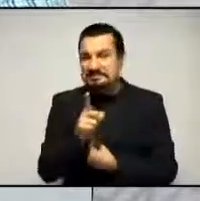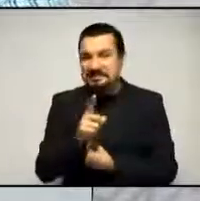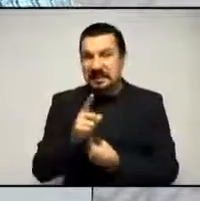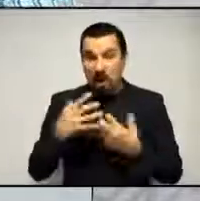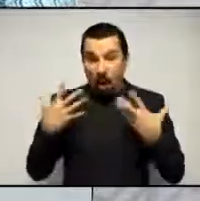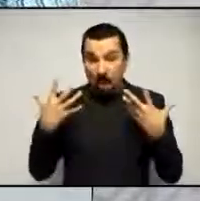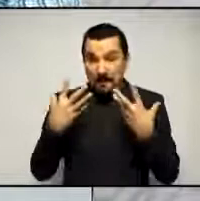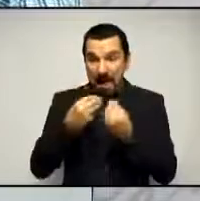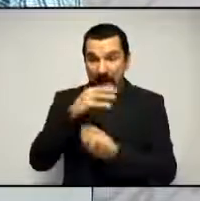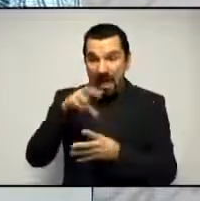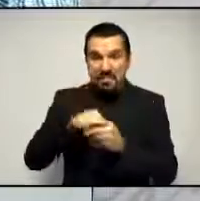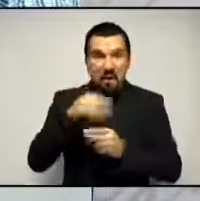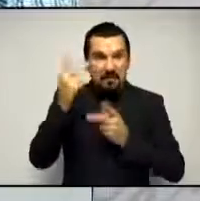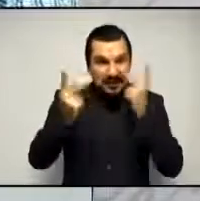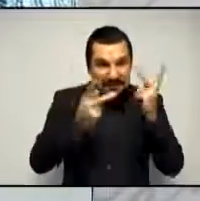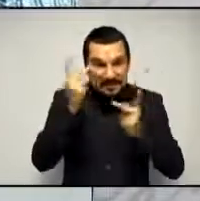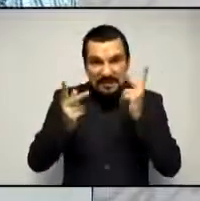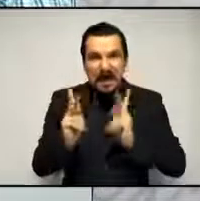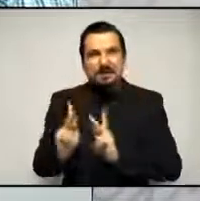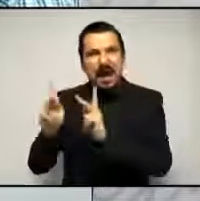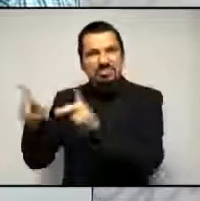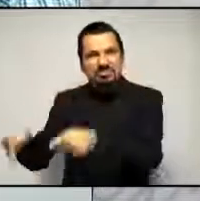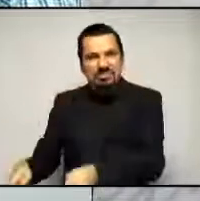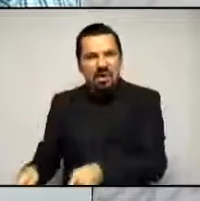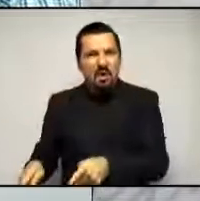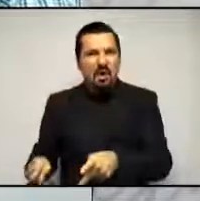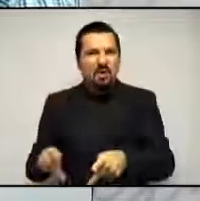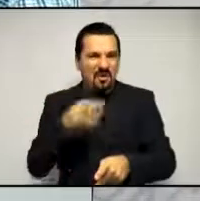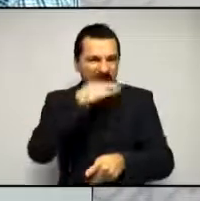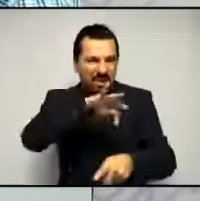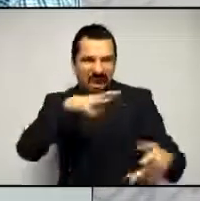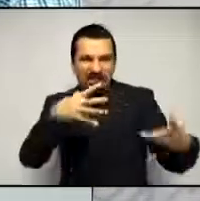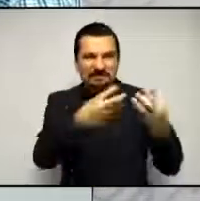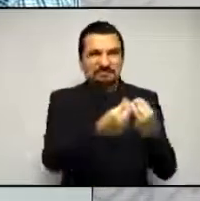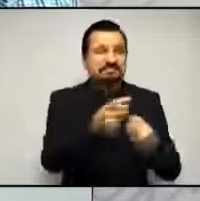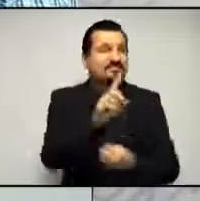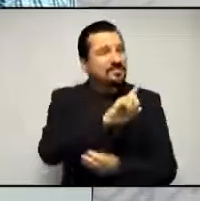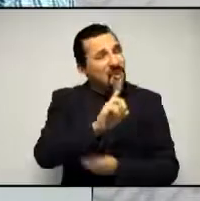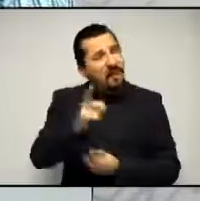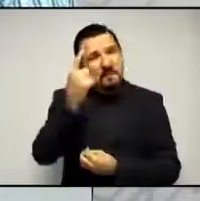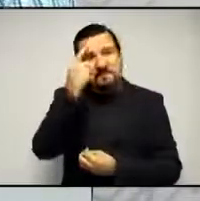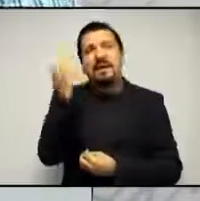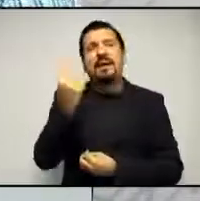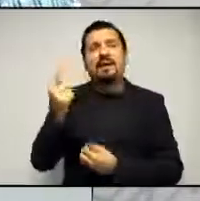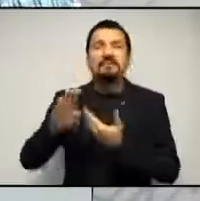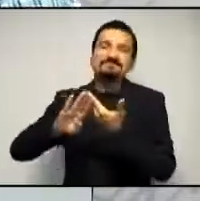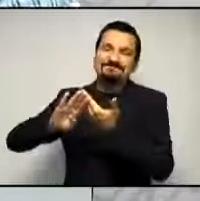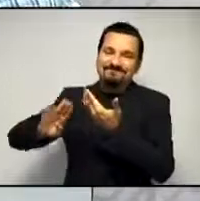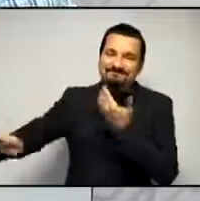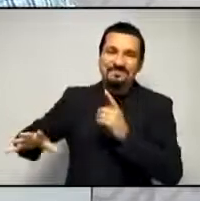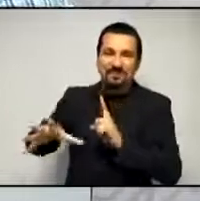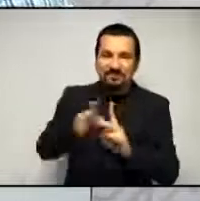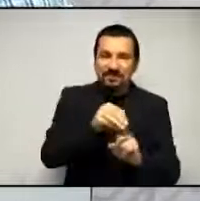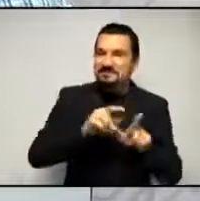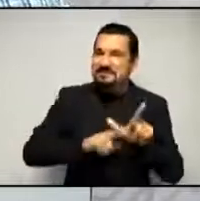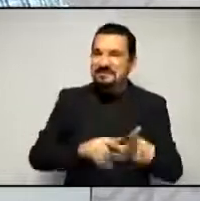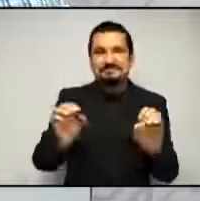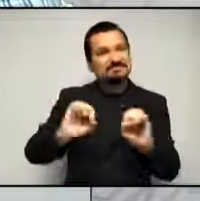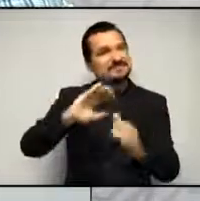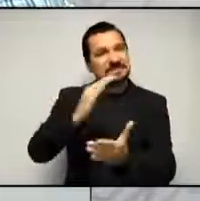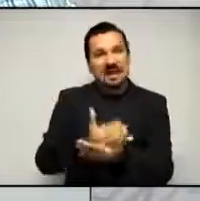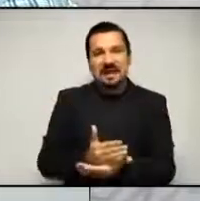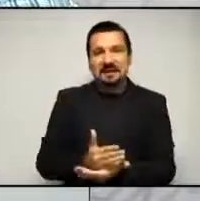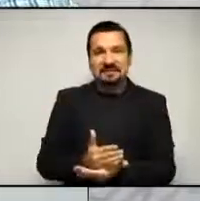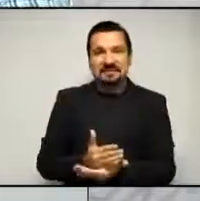las visitas a los panteones para que no se siga multiplicando el virus tomando como base las